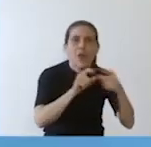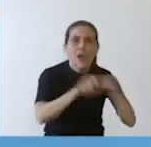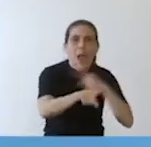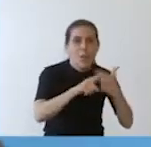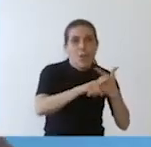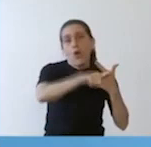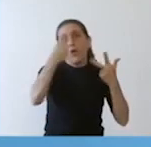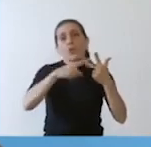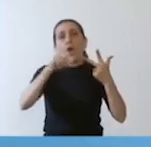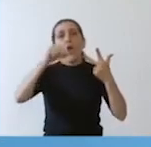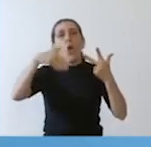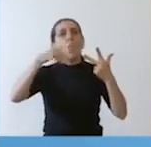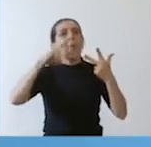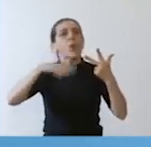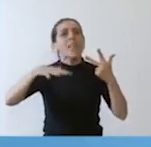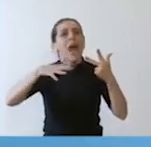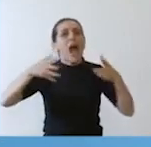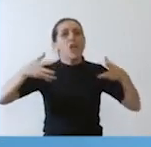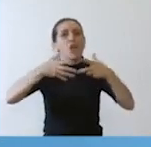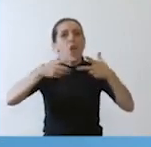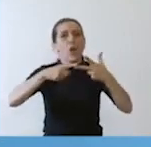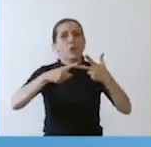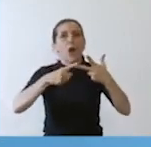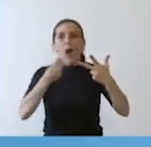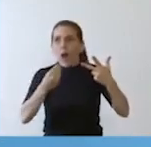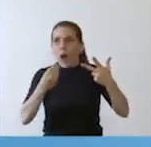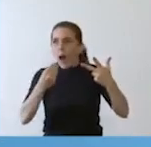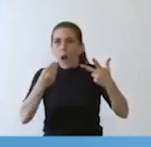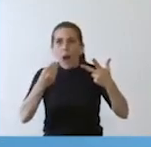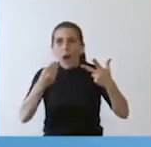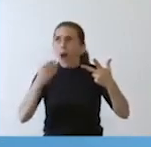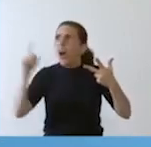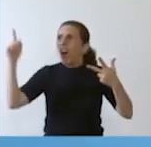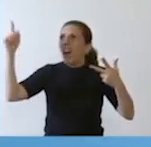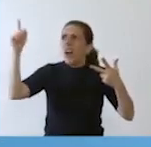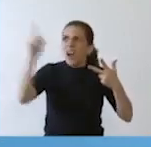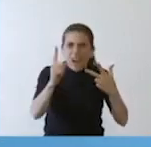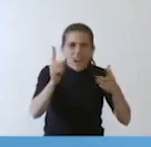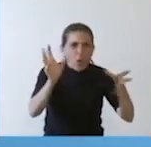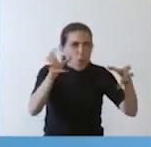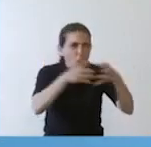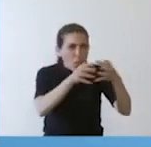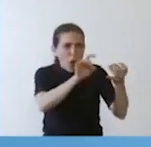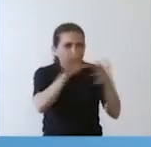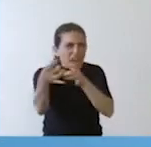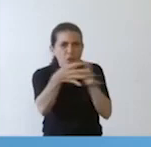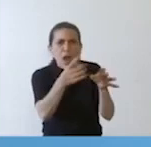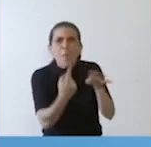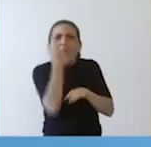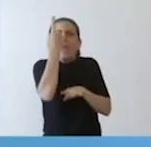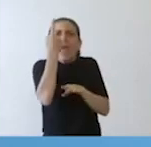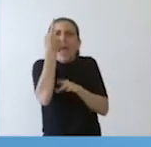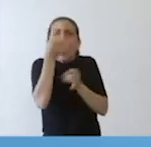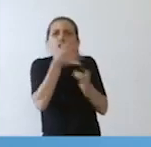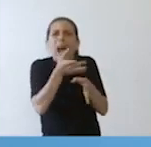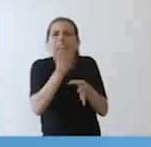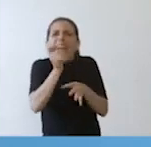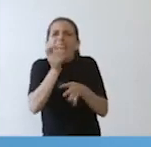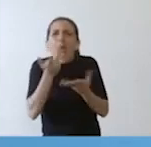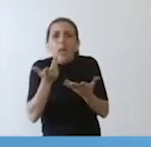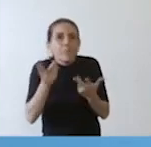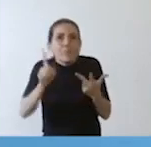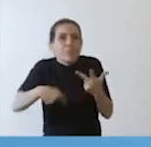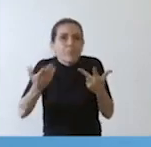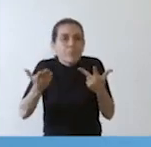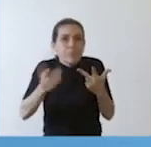circulación comunitaria es cuando ya no podemos identificar quién le pasó a quién. Entonces, eso es